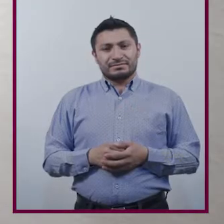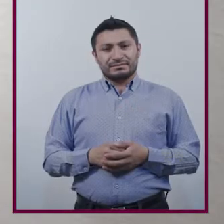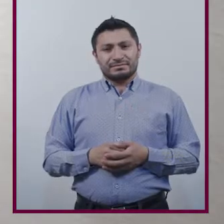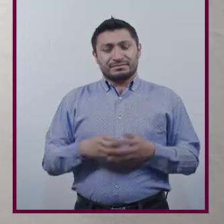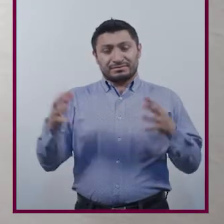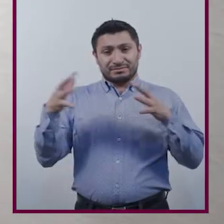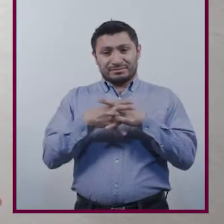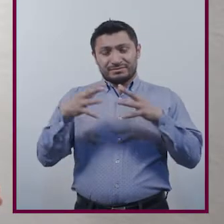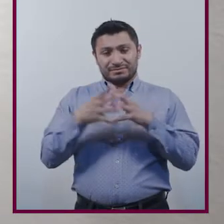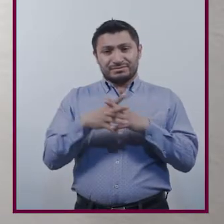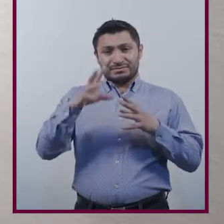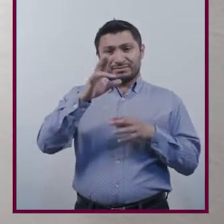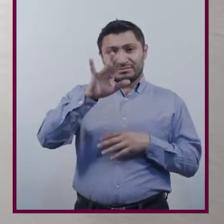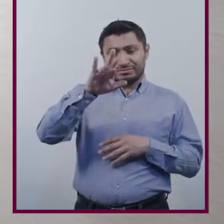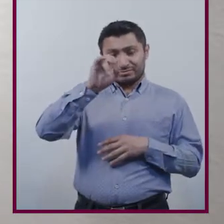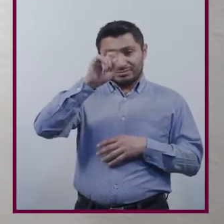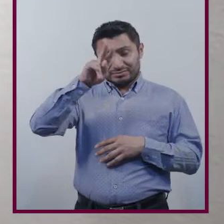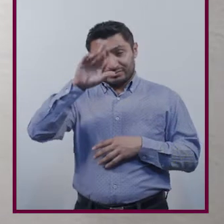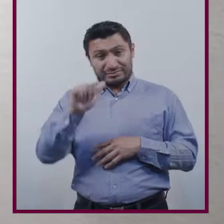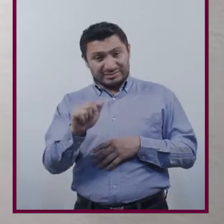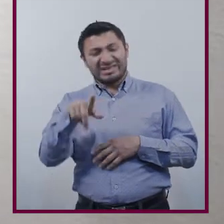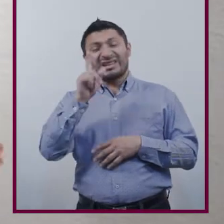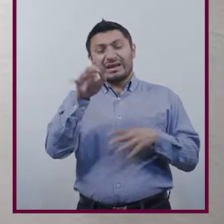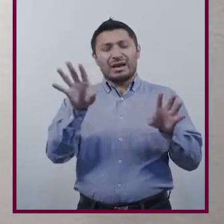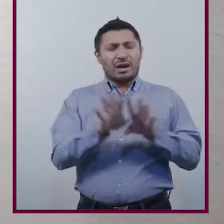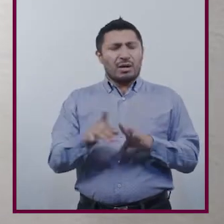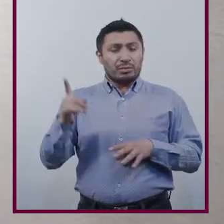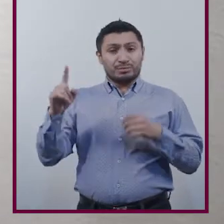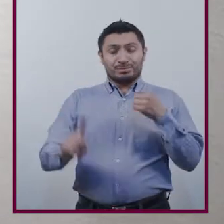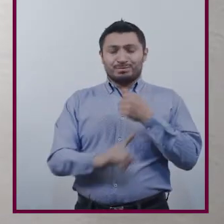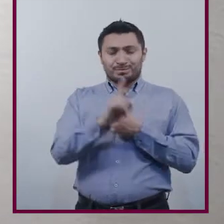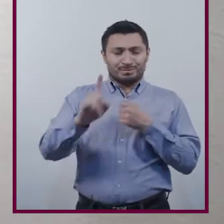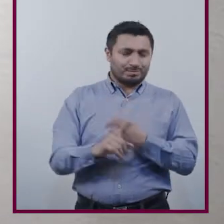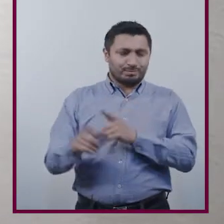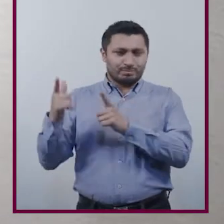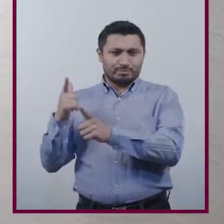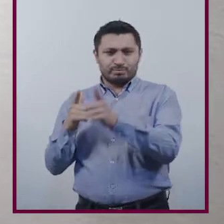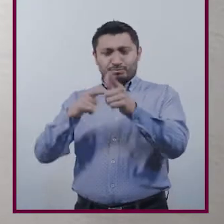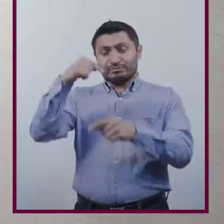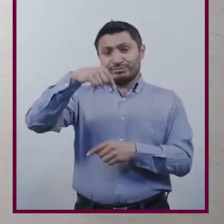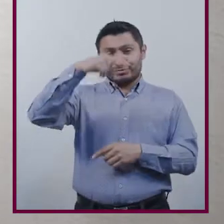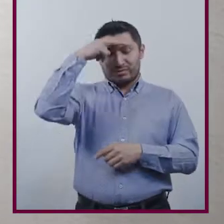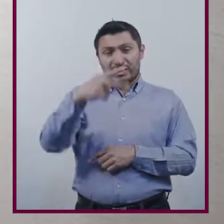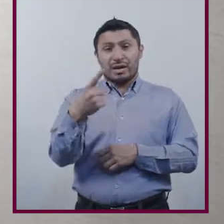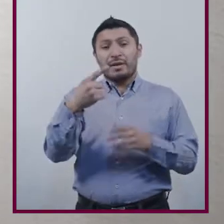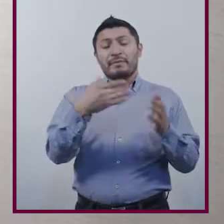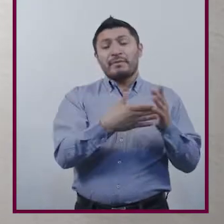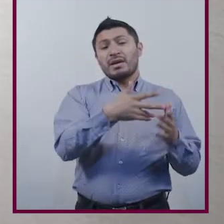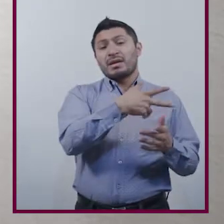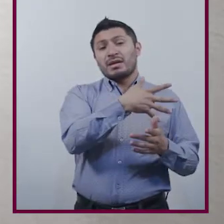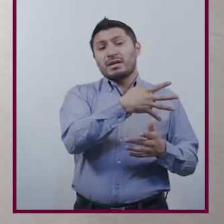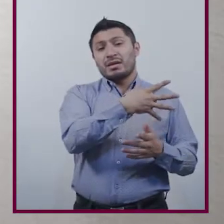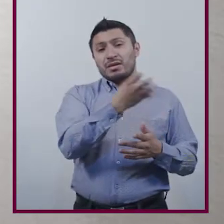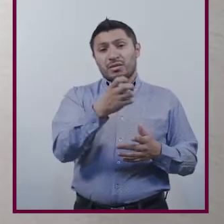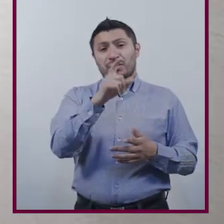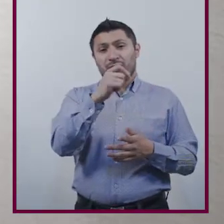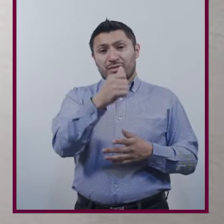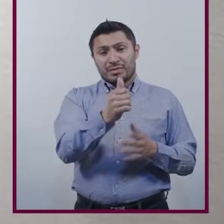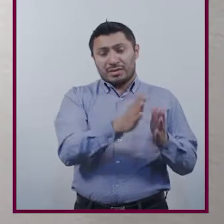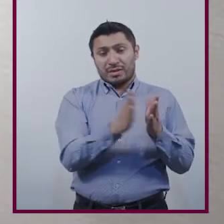La Guerra Cristera o Guerra de los Cristeros fue un conflicto armado que se desarrolló en México de 1926